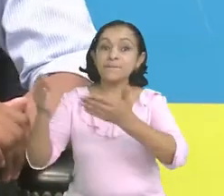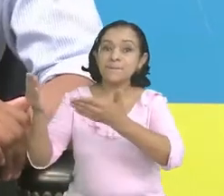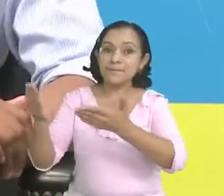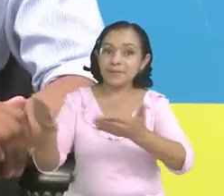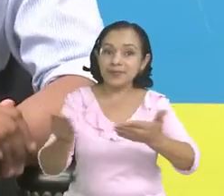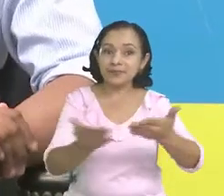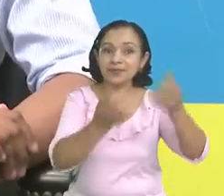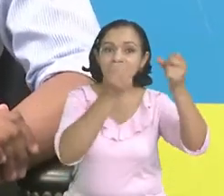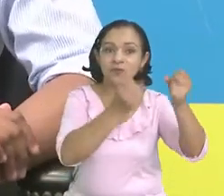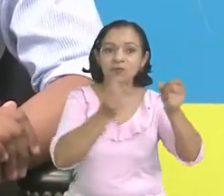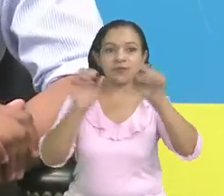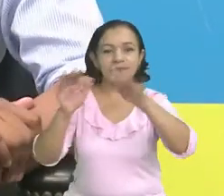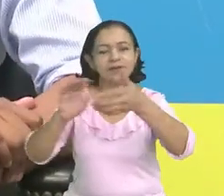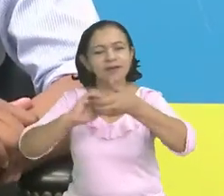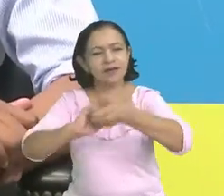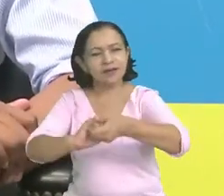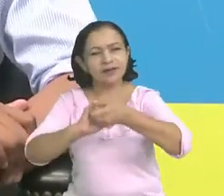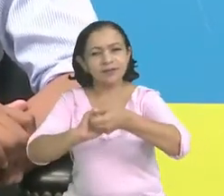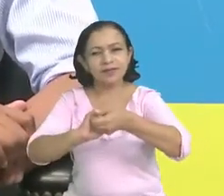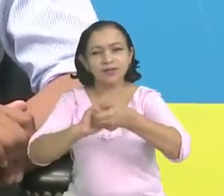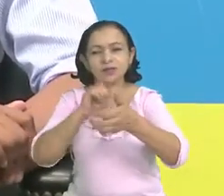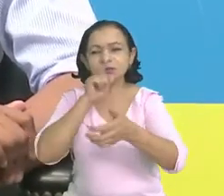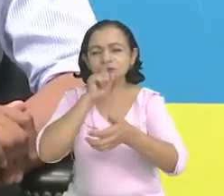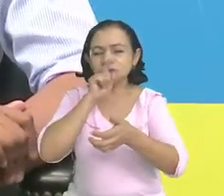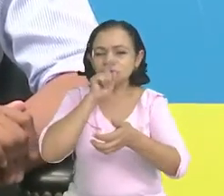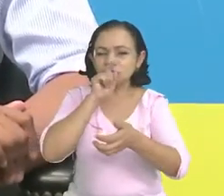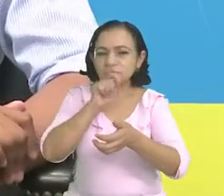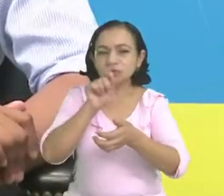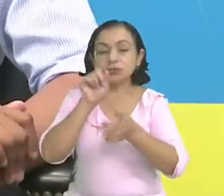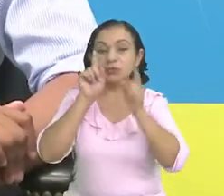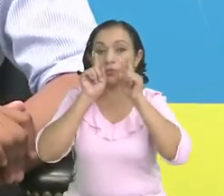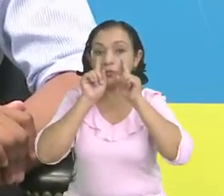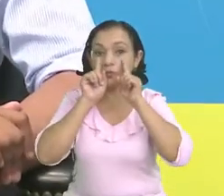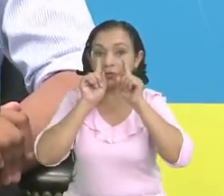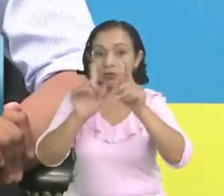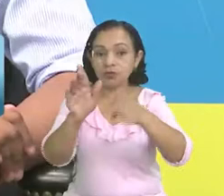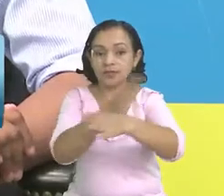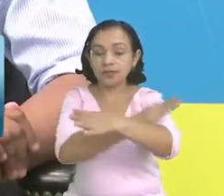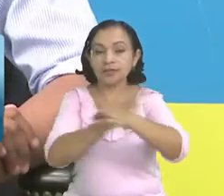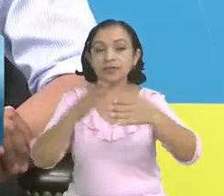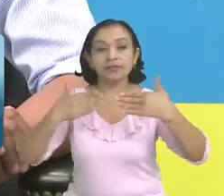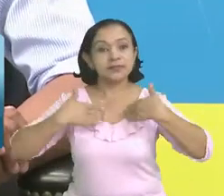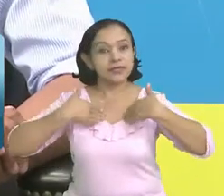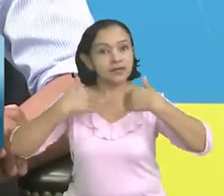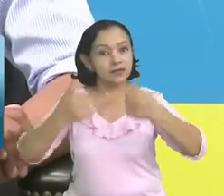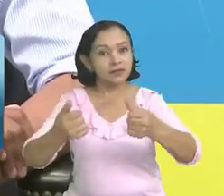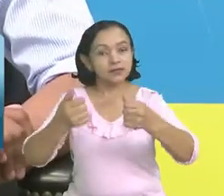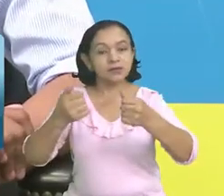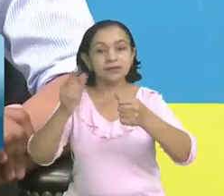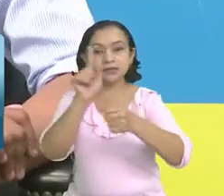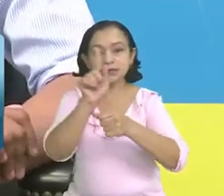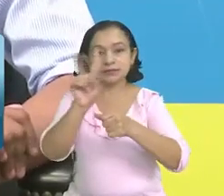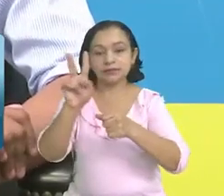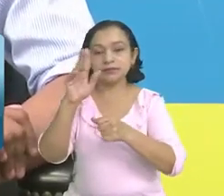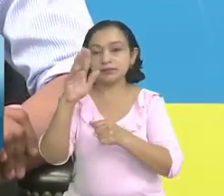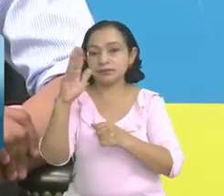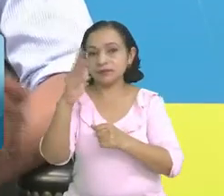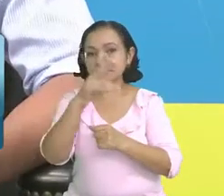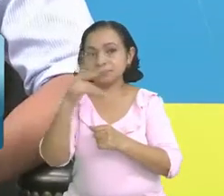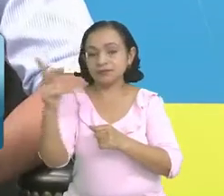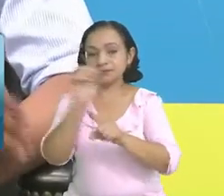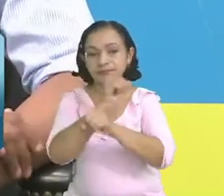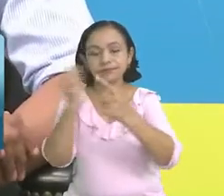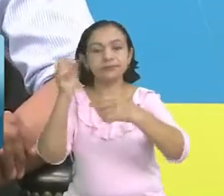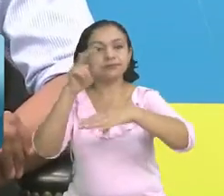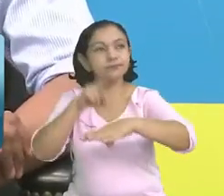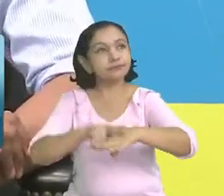Bienvenidos y bienvenidas, amigos y amigas televidentes, a su gustado programa Prevenir en Salud a través de la señal del canal 98, el canal de la Asamblea